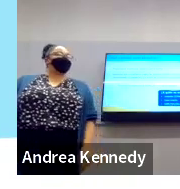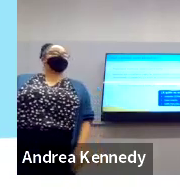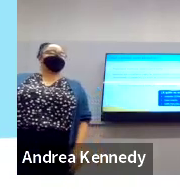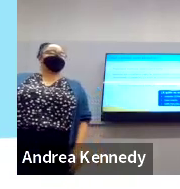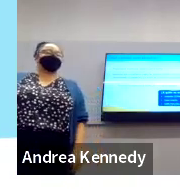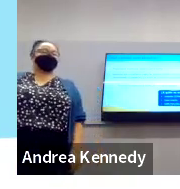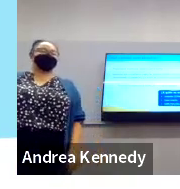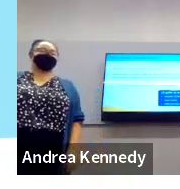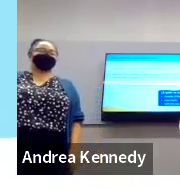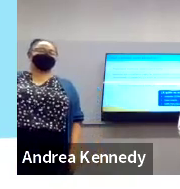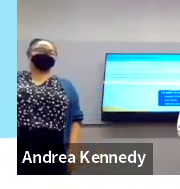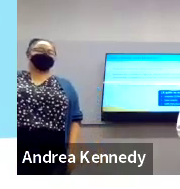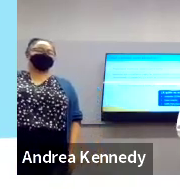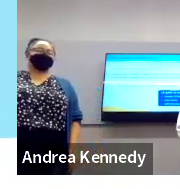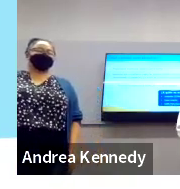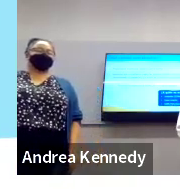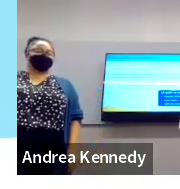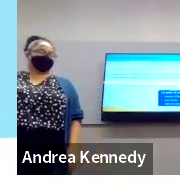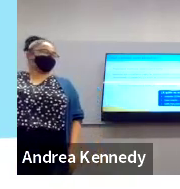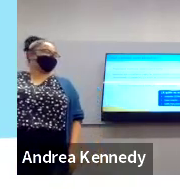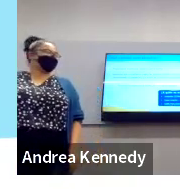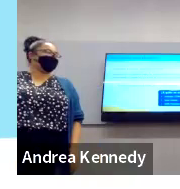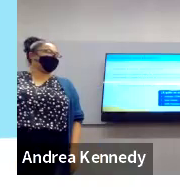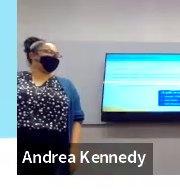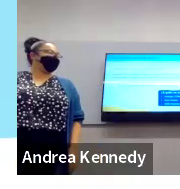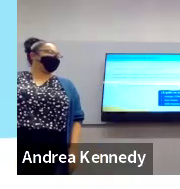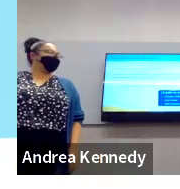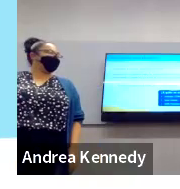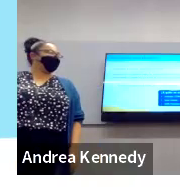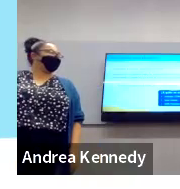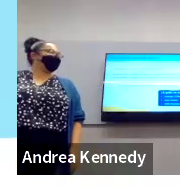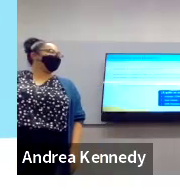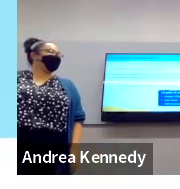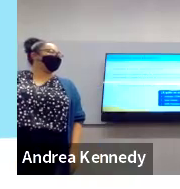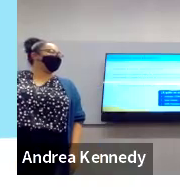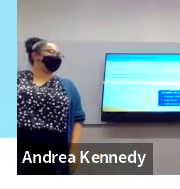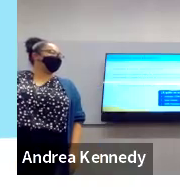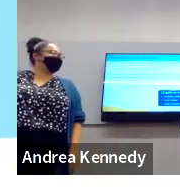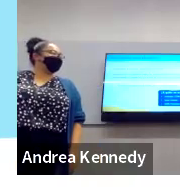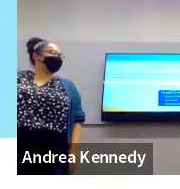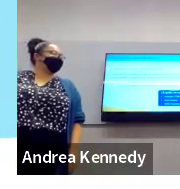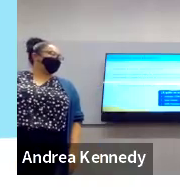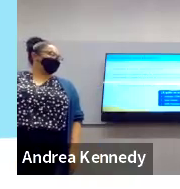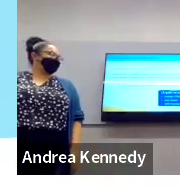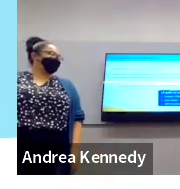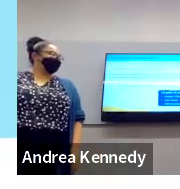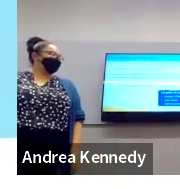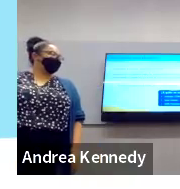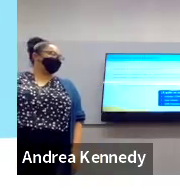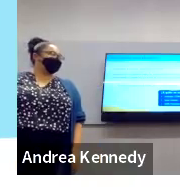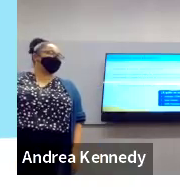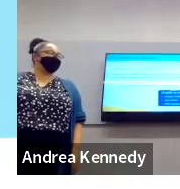venga incluido en su renta y incluidos los inquilinos a los que se les está cobrando a través de los